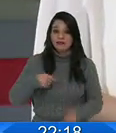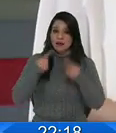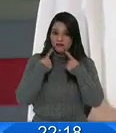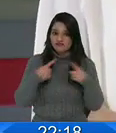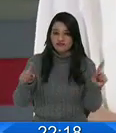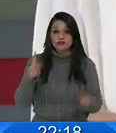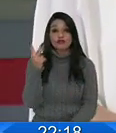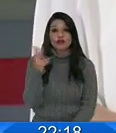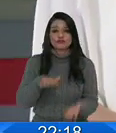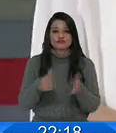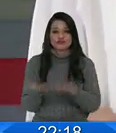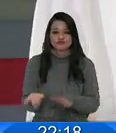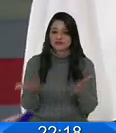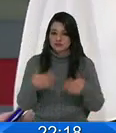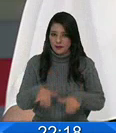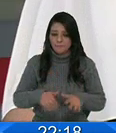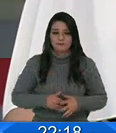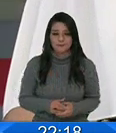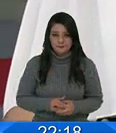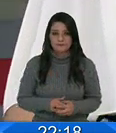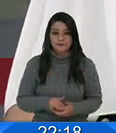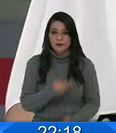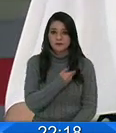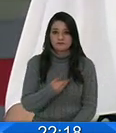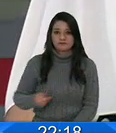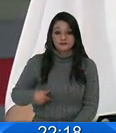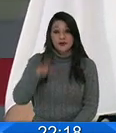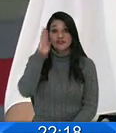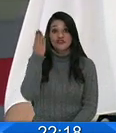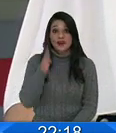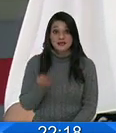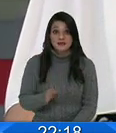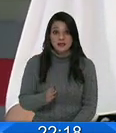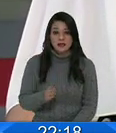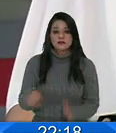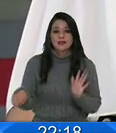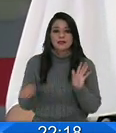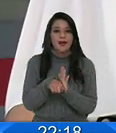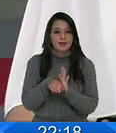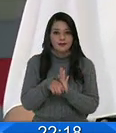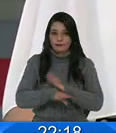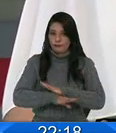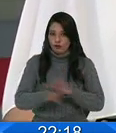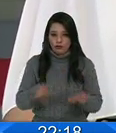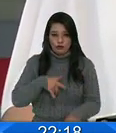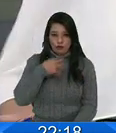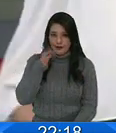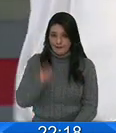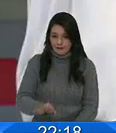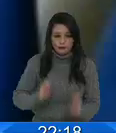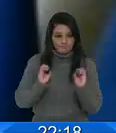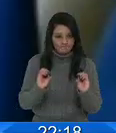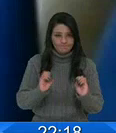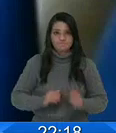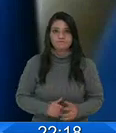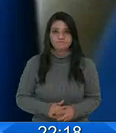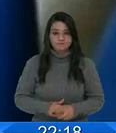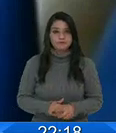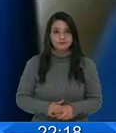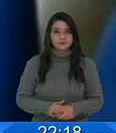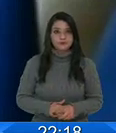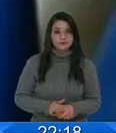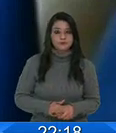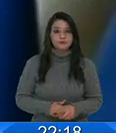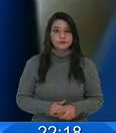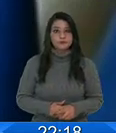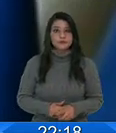fallecido. Por otro lado, el presidente de Brasil dio negativo a la prueba del patógeno. Han sido certificados